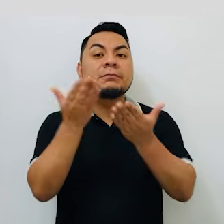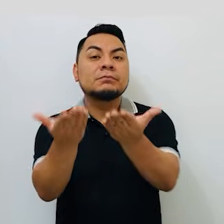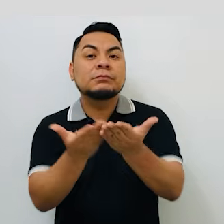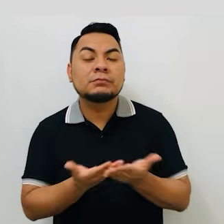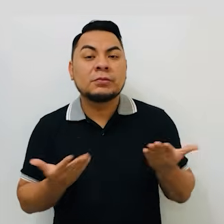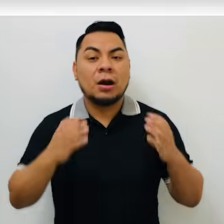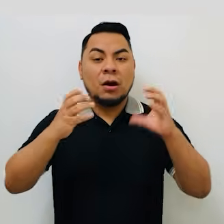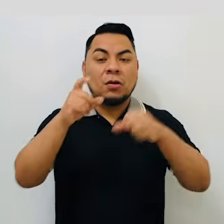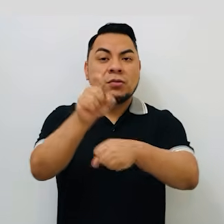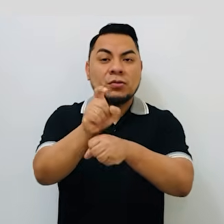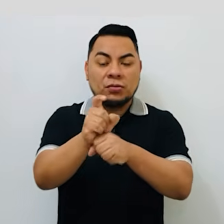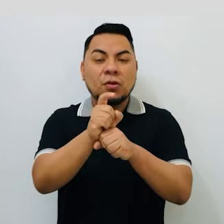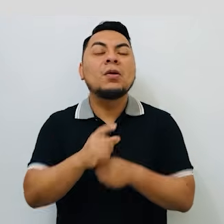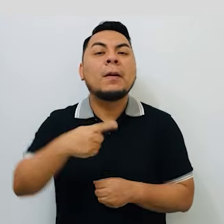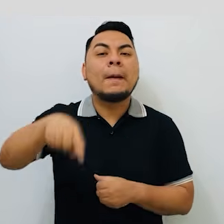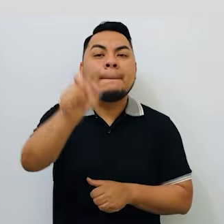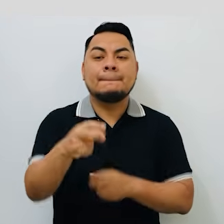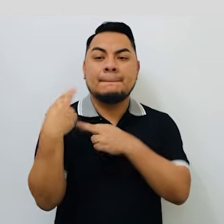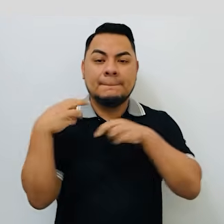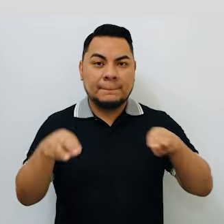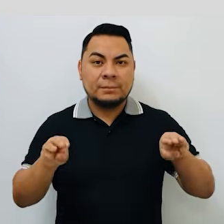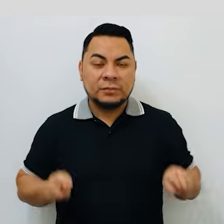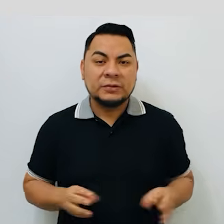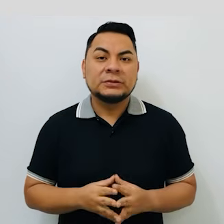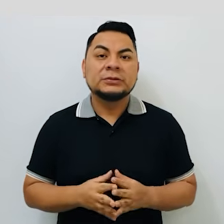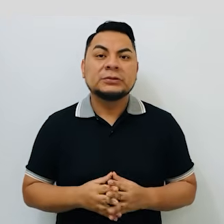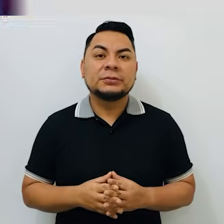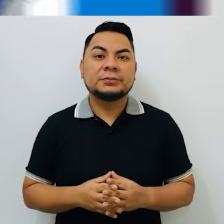Te damos la bienvenida al curso virtual para miembros de mesa.